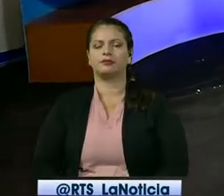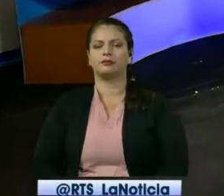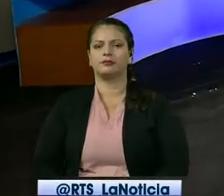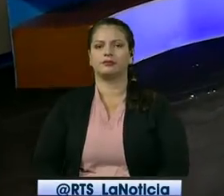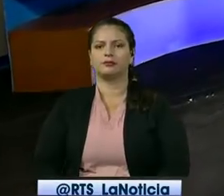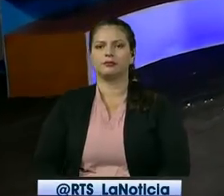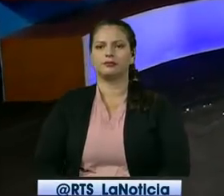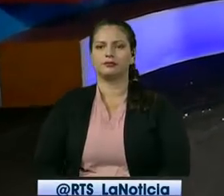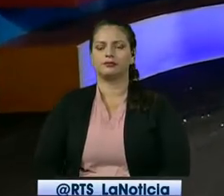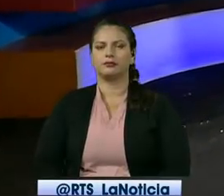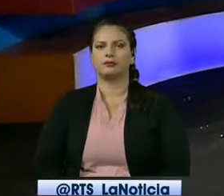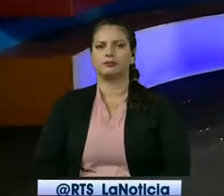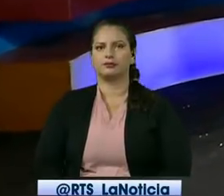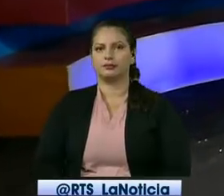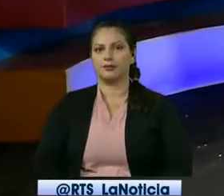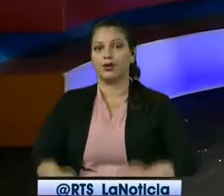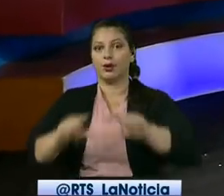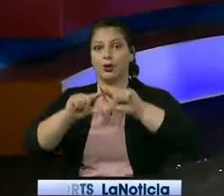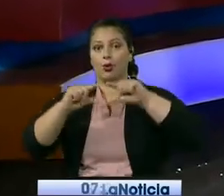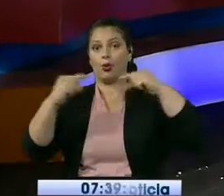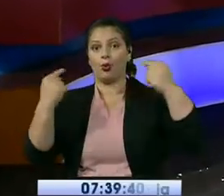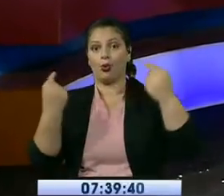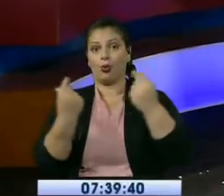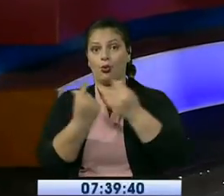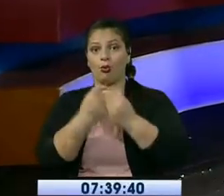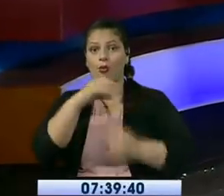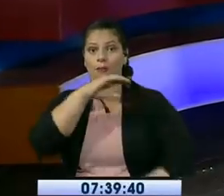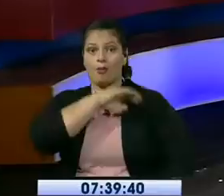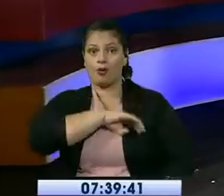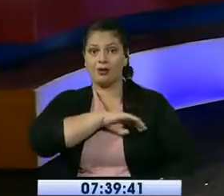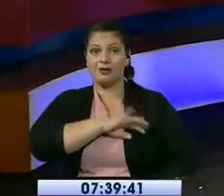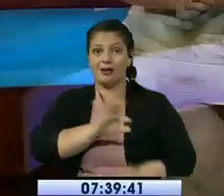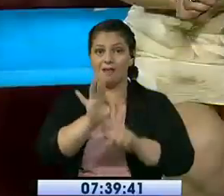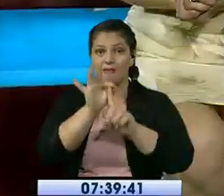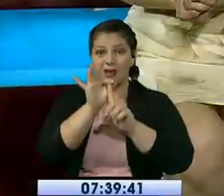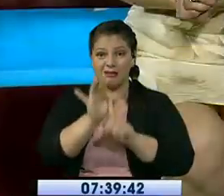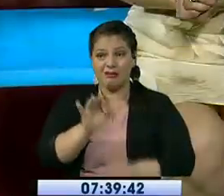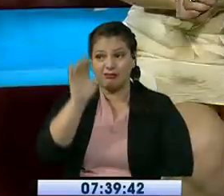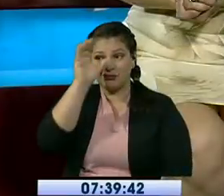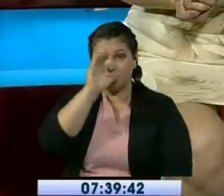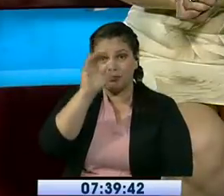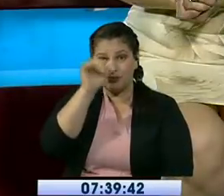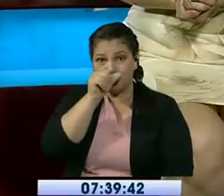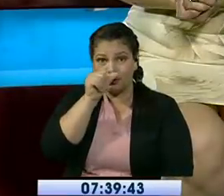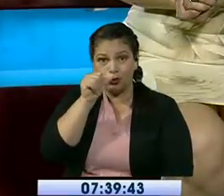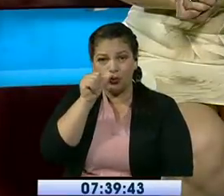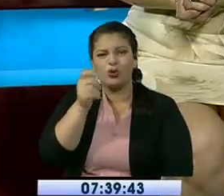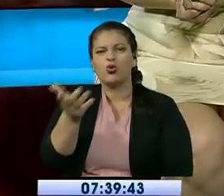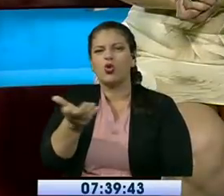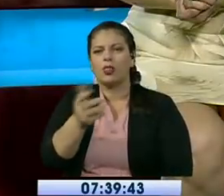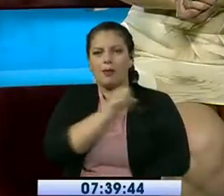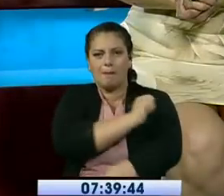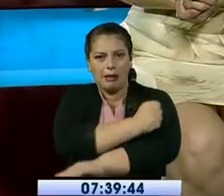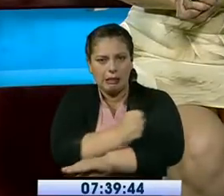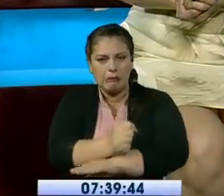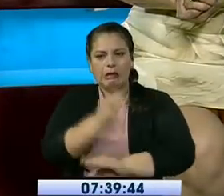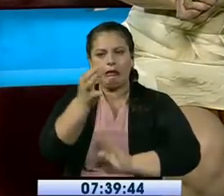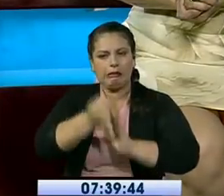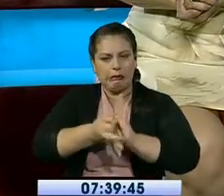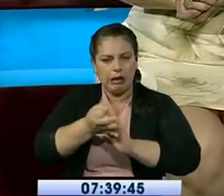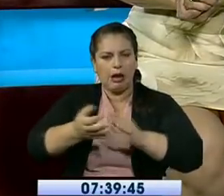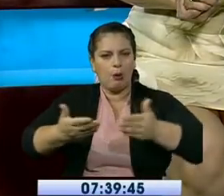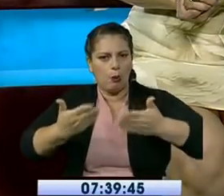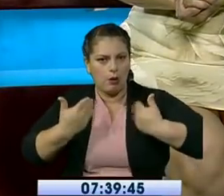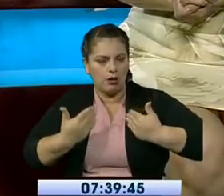La policía antinarcóticos de la zona 8 incautó un gran cargamento de droga que iba a ser distribuido para el microtráfico en